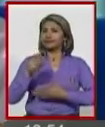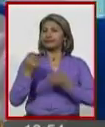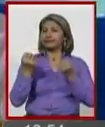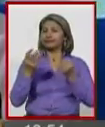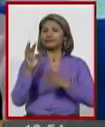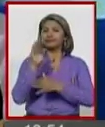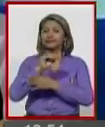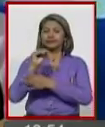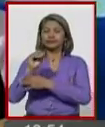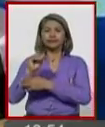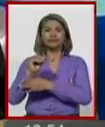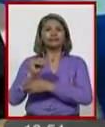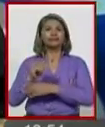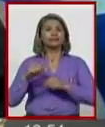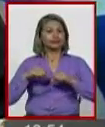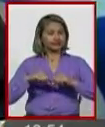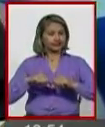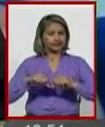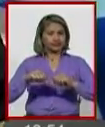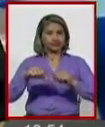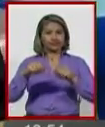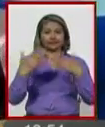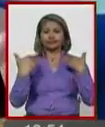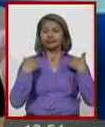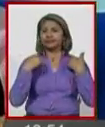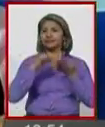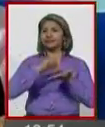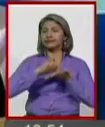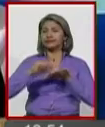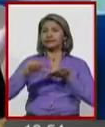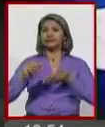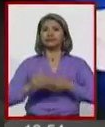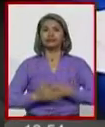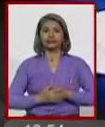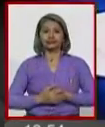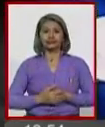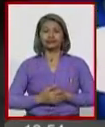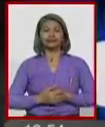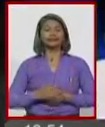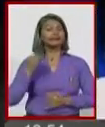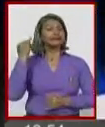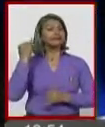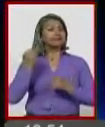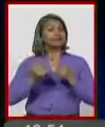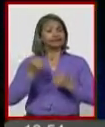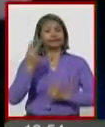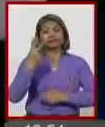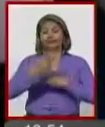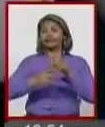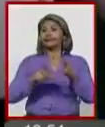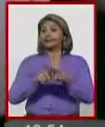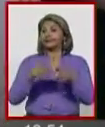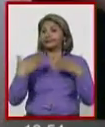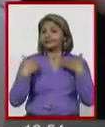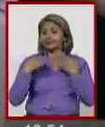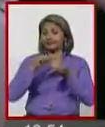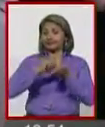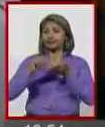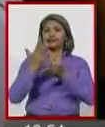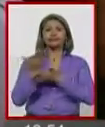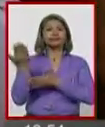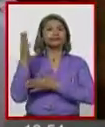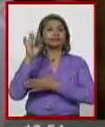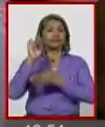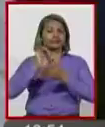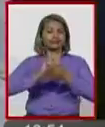necesita mucha alimentación para poder entrar a cirugía. Es el último de 2 hermanos. Sixto tenía que ser operado